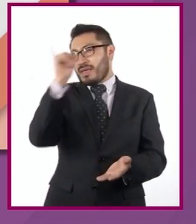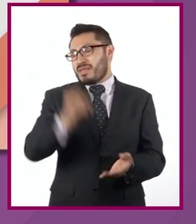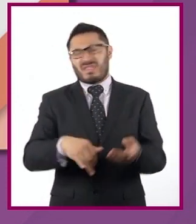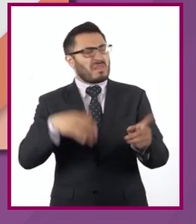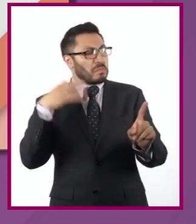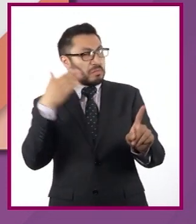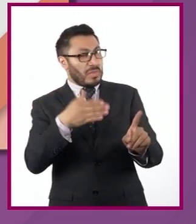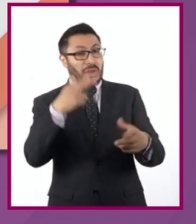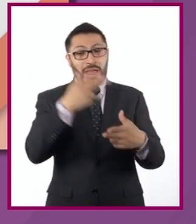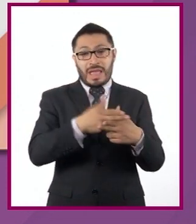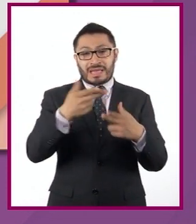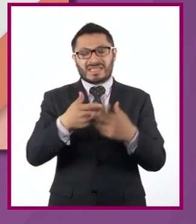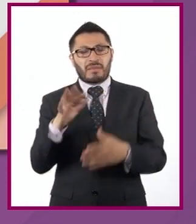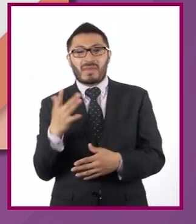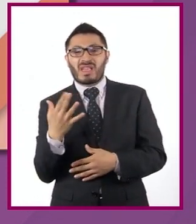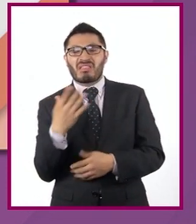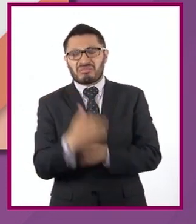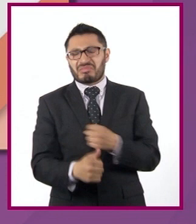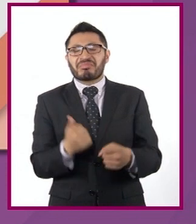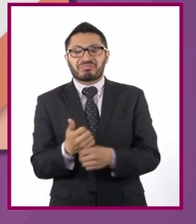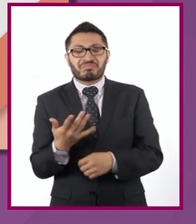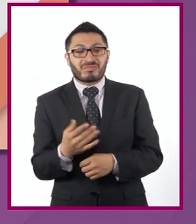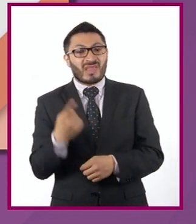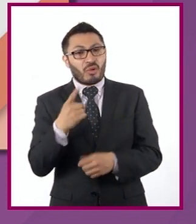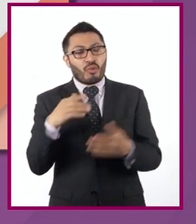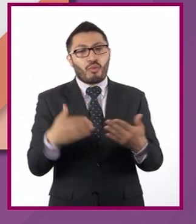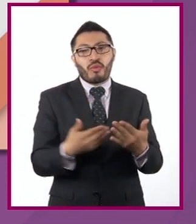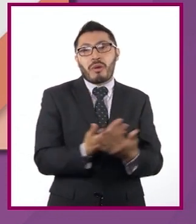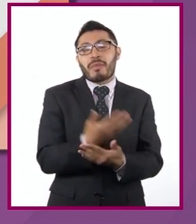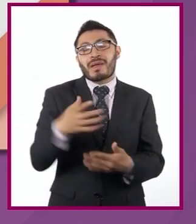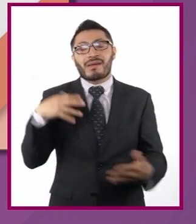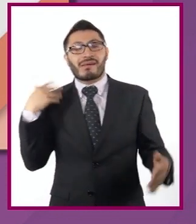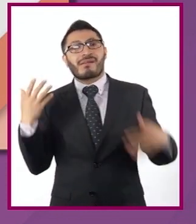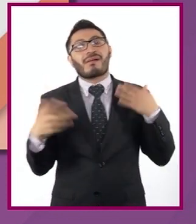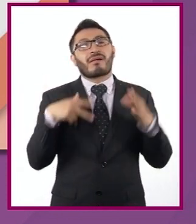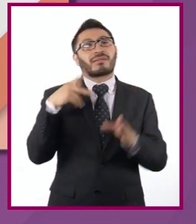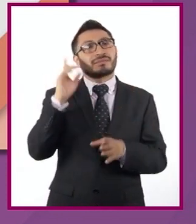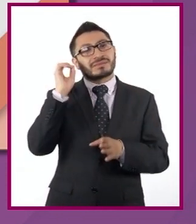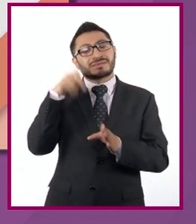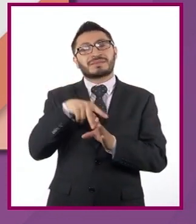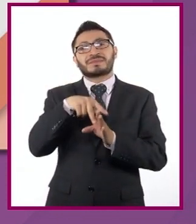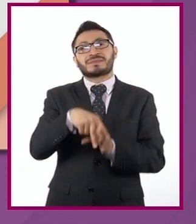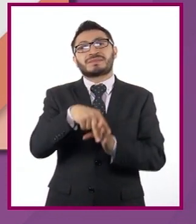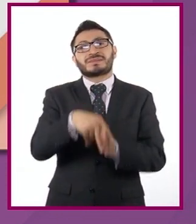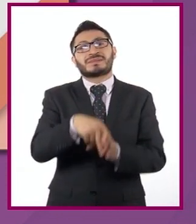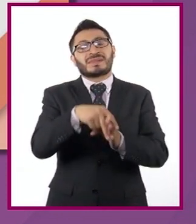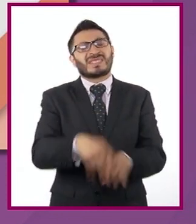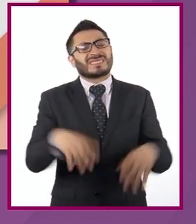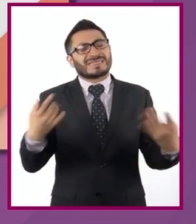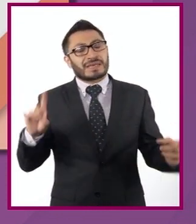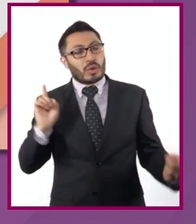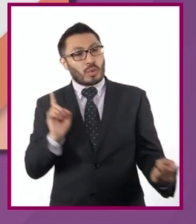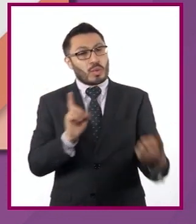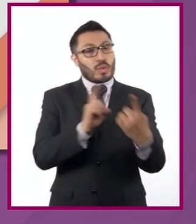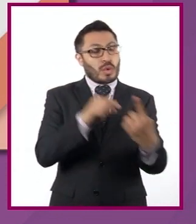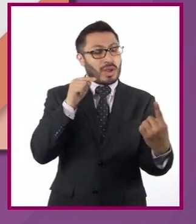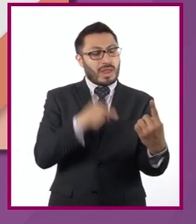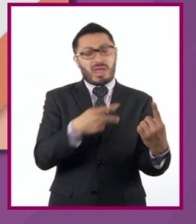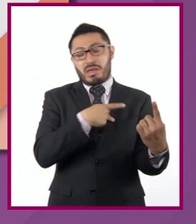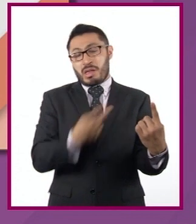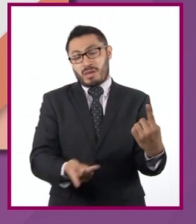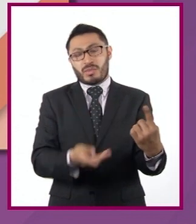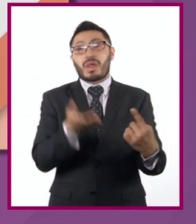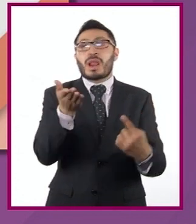menos hasta ser cincuentón. Una mañana, cuando paseaba a caballo, se cruzó en su camino un pordiosero mulato y le pidió